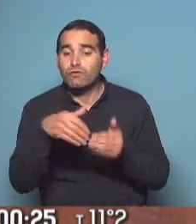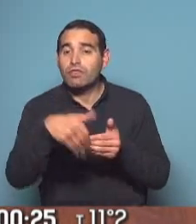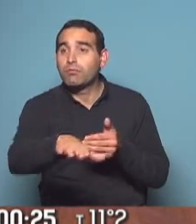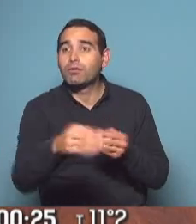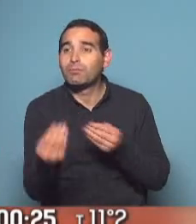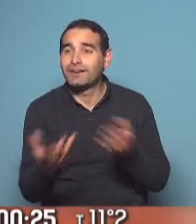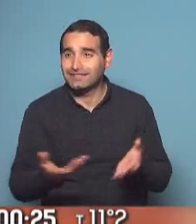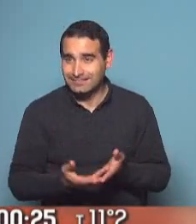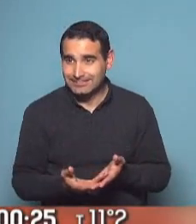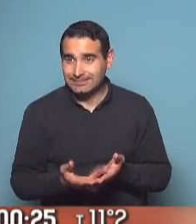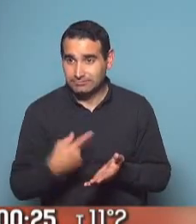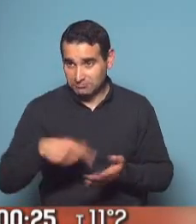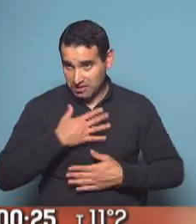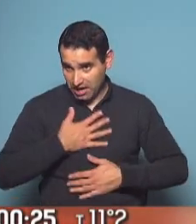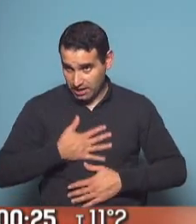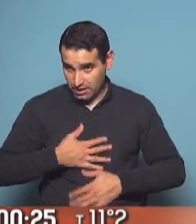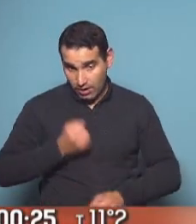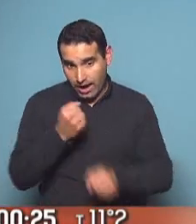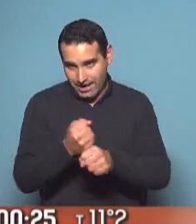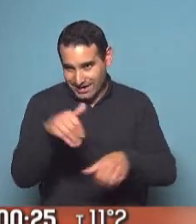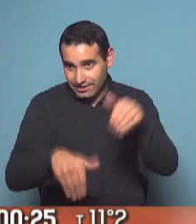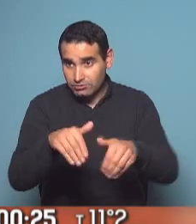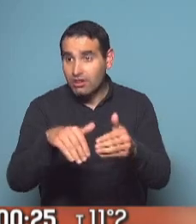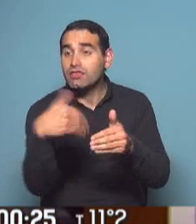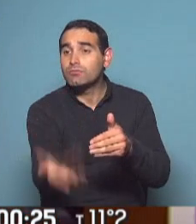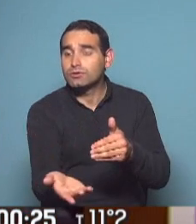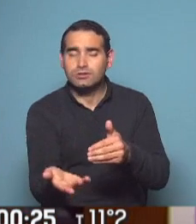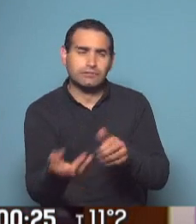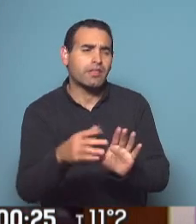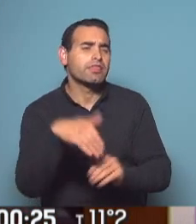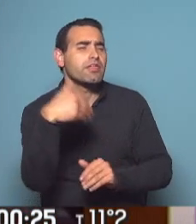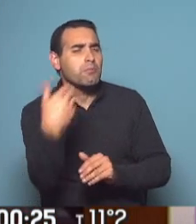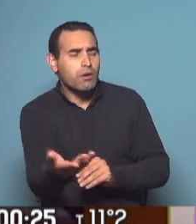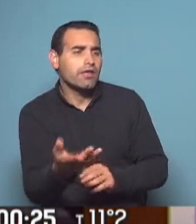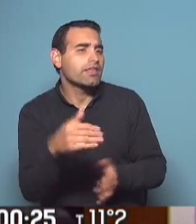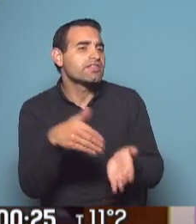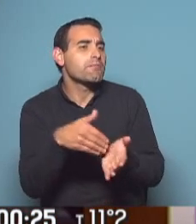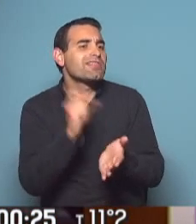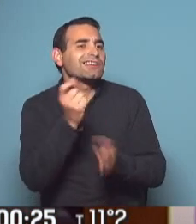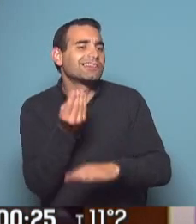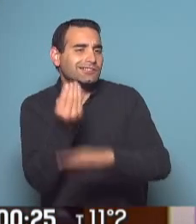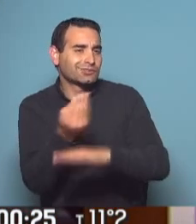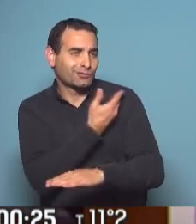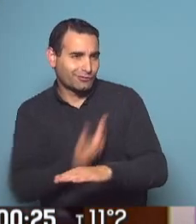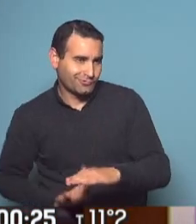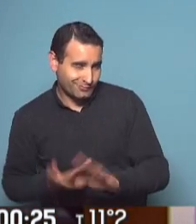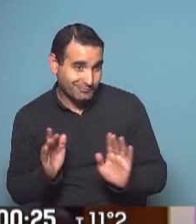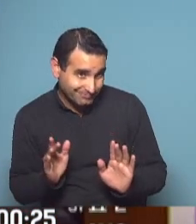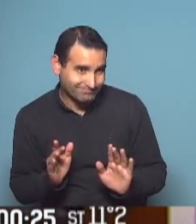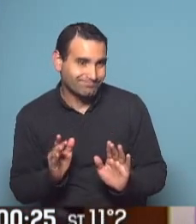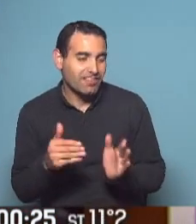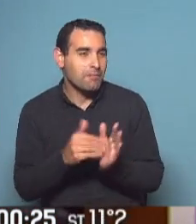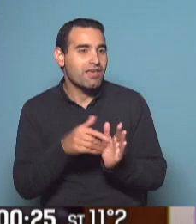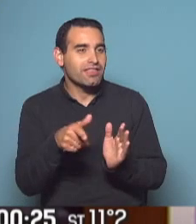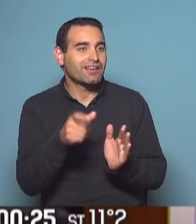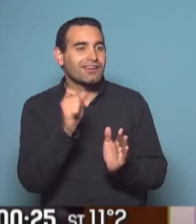que estemos tranquilos para las elecciones. ¿Y después? Bueno, después ahí depende del resultado. Depende ahí